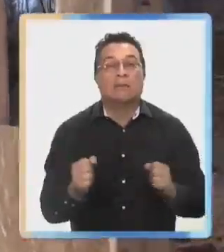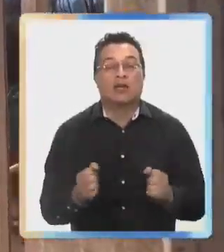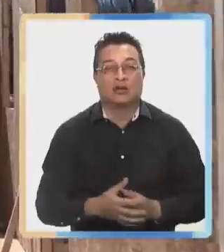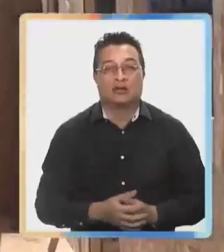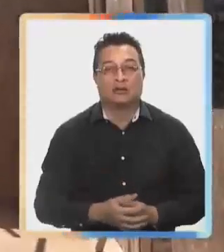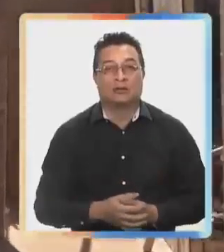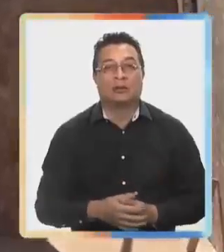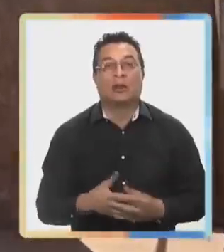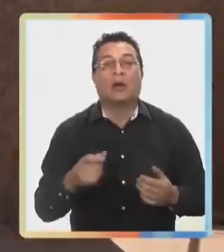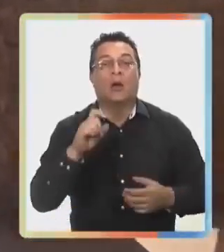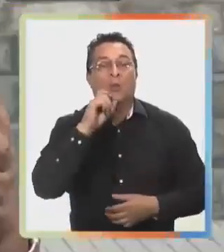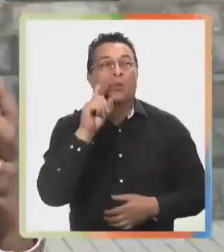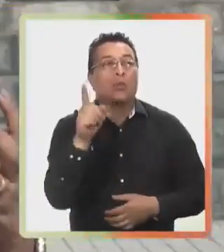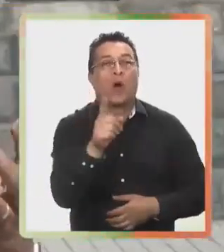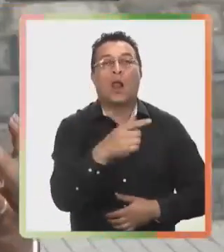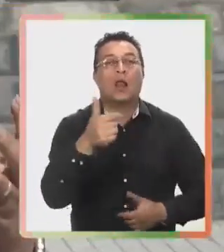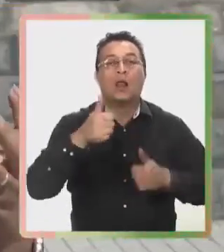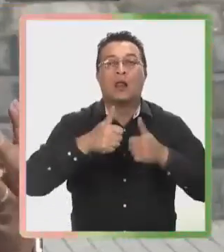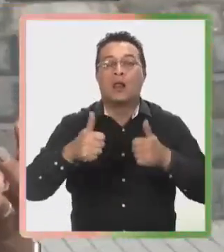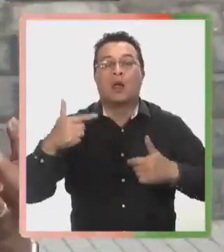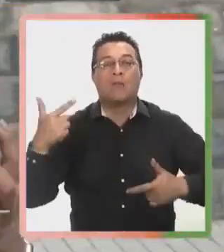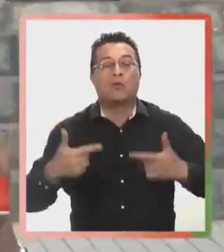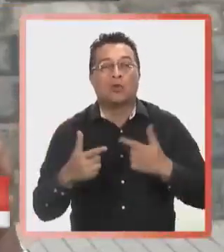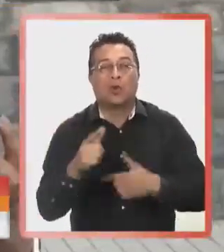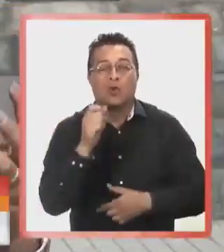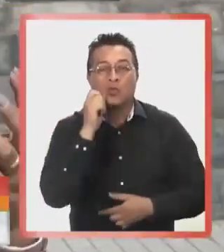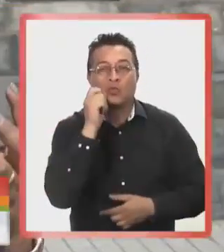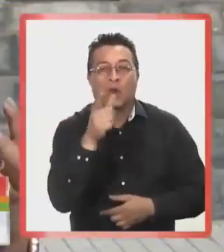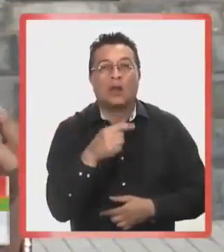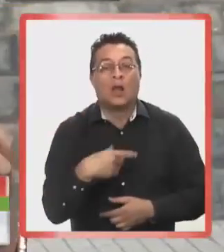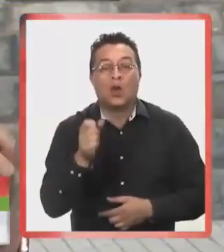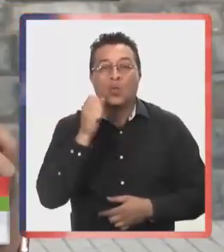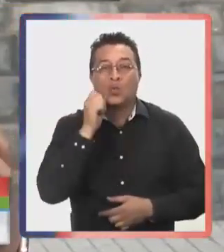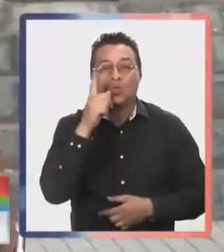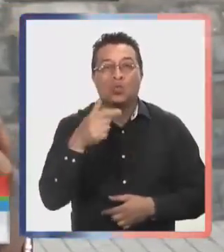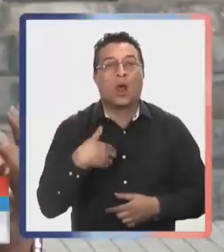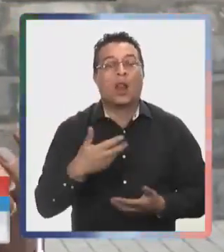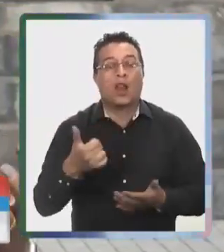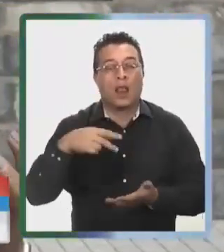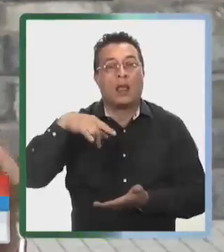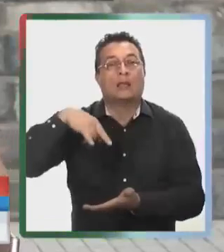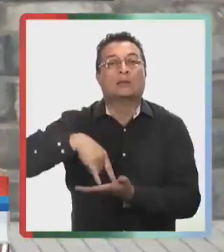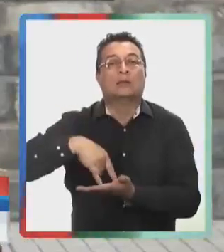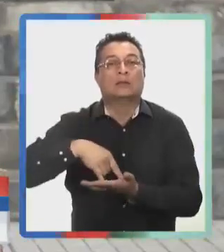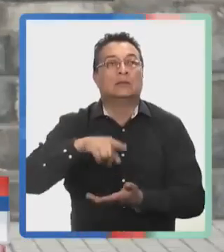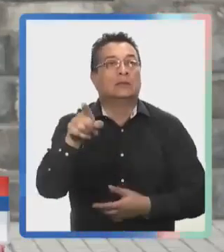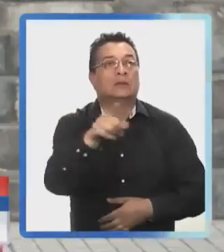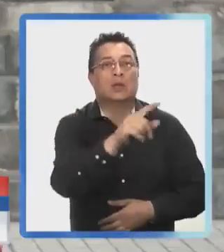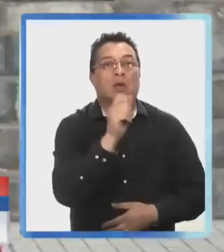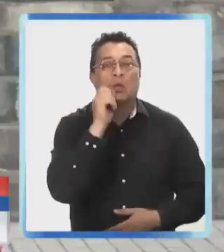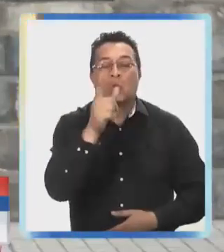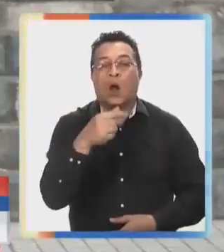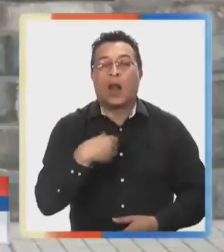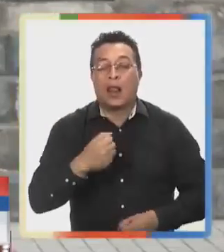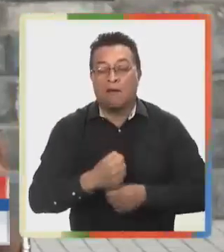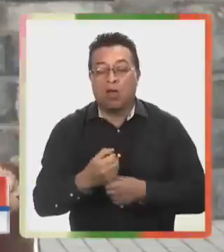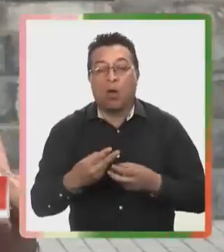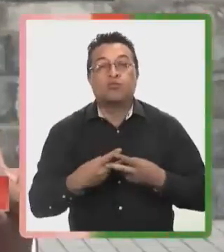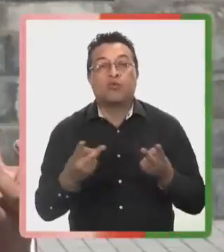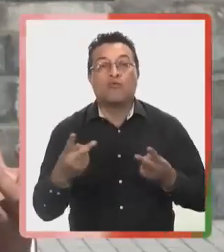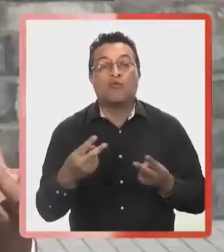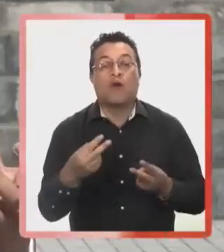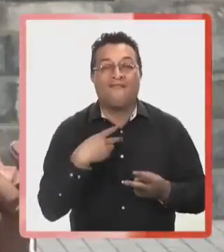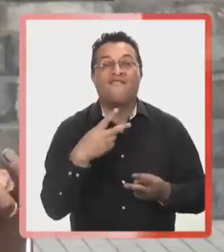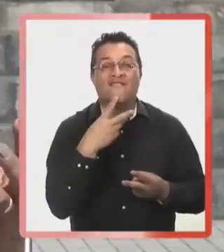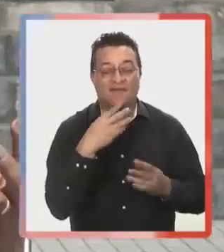invierno? ¿Qué autoridad política, qué parlamentario, qué servidor